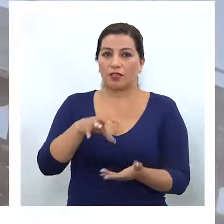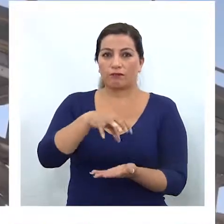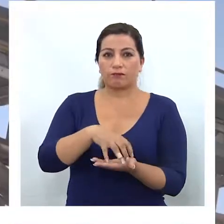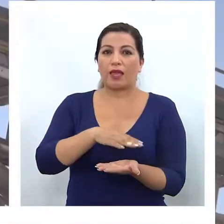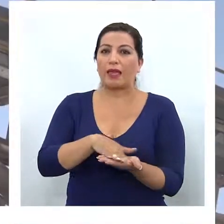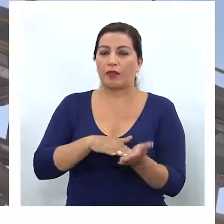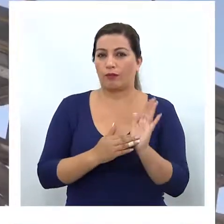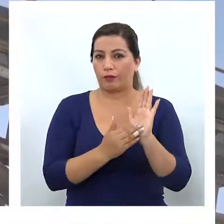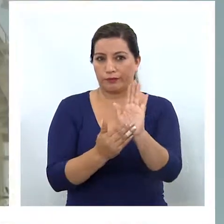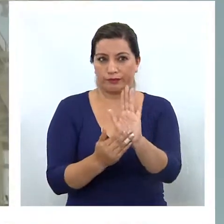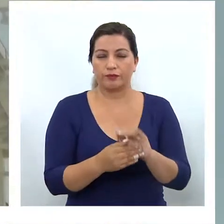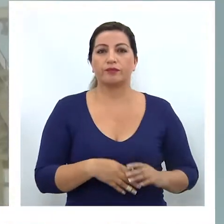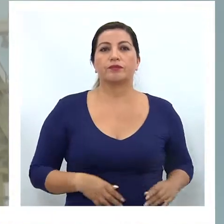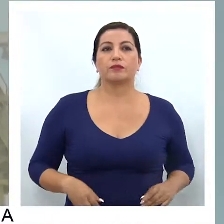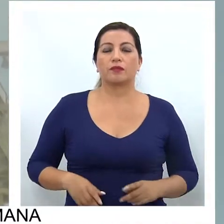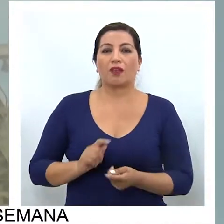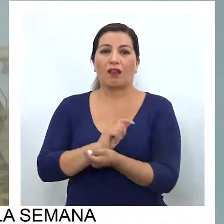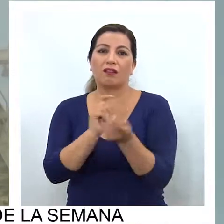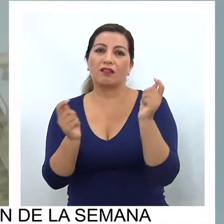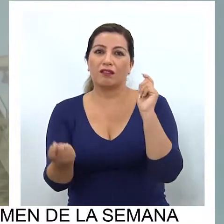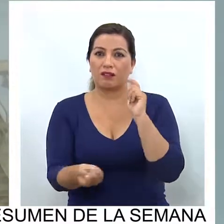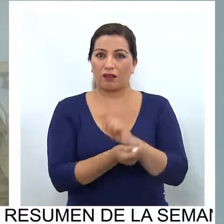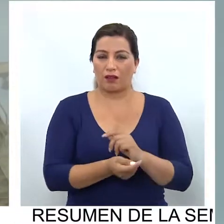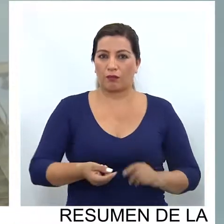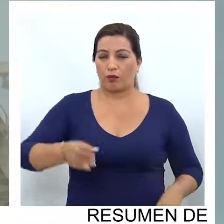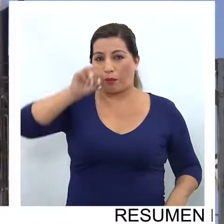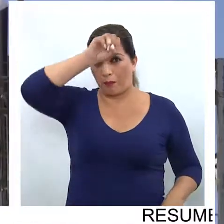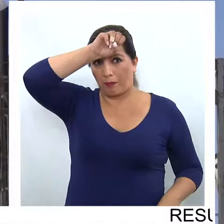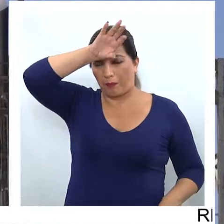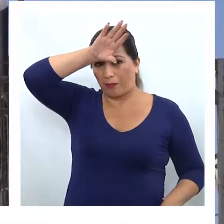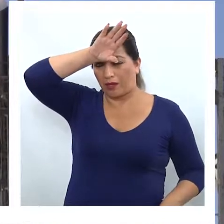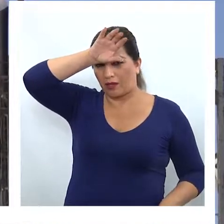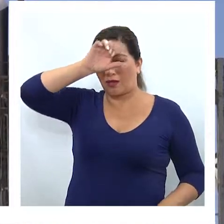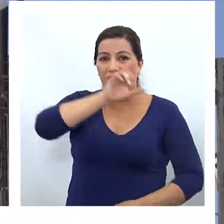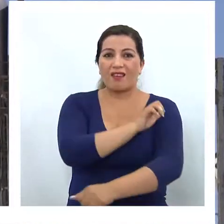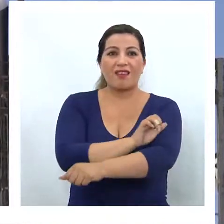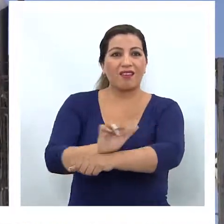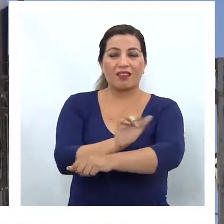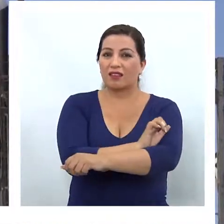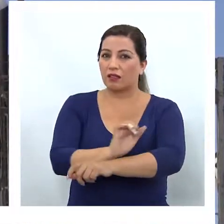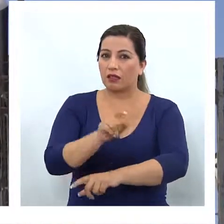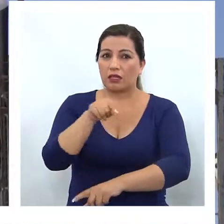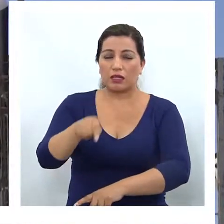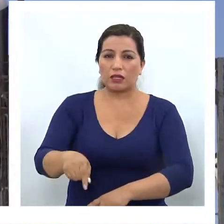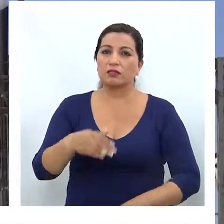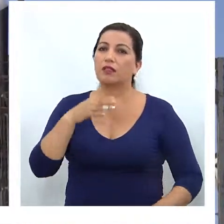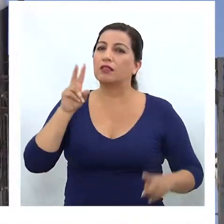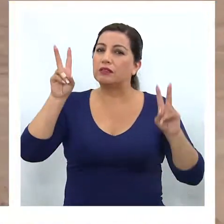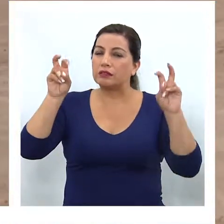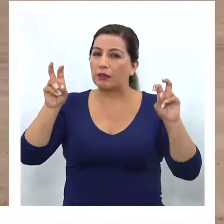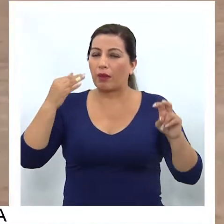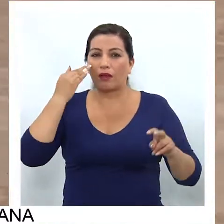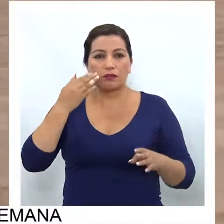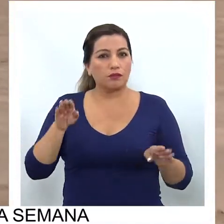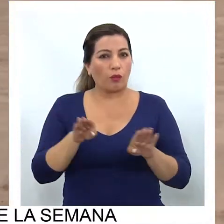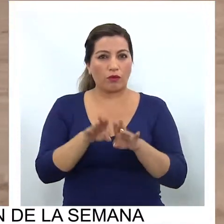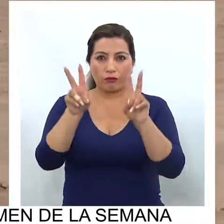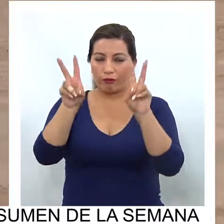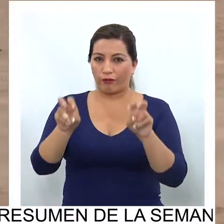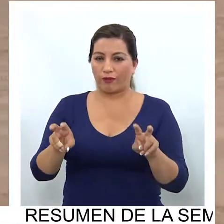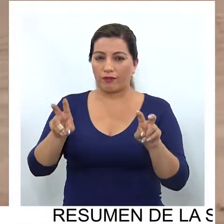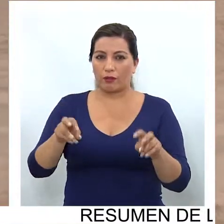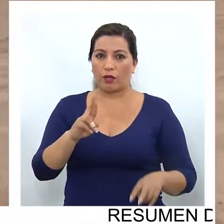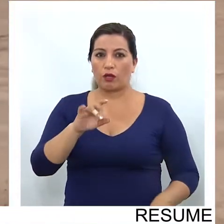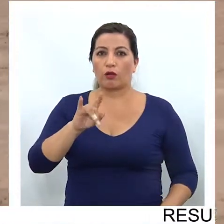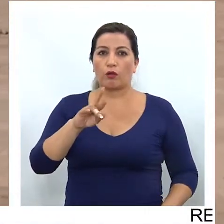como un ejemplo. La reconversión minera del carbón a energía y el despoblamiento rural serían temas similares con el